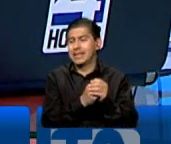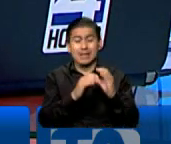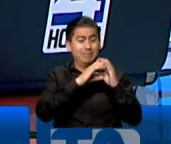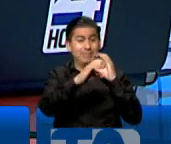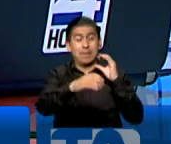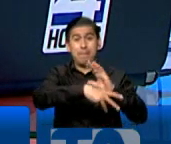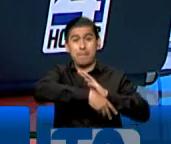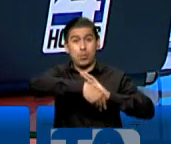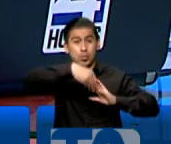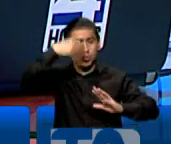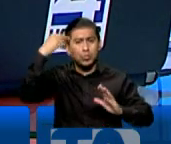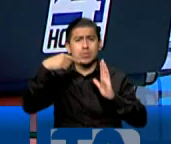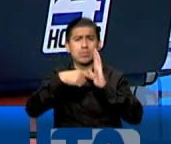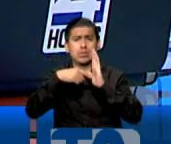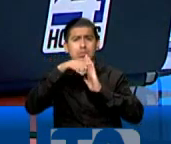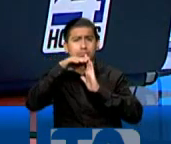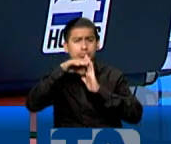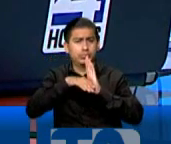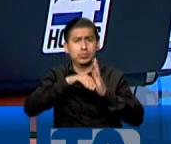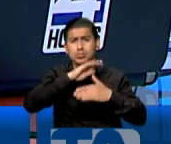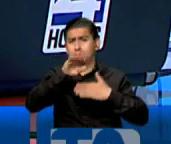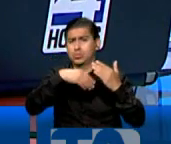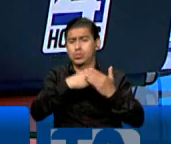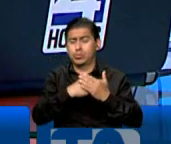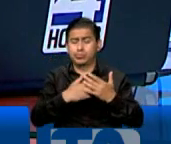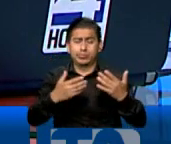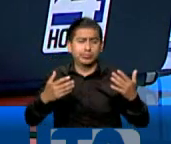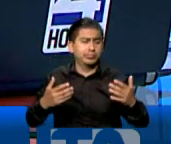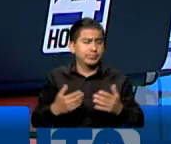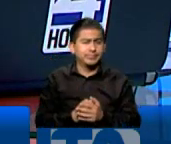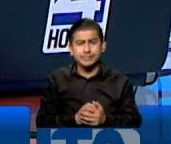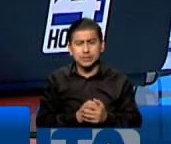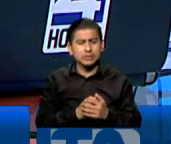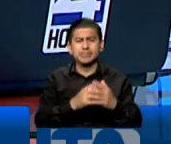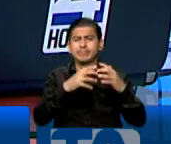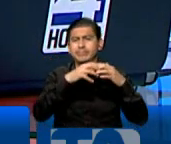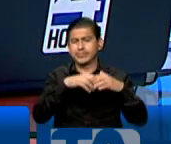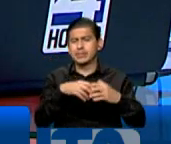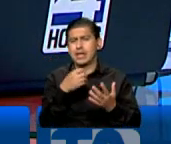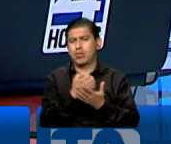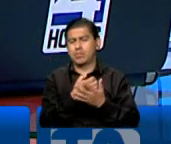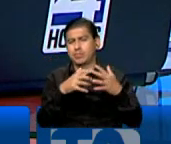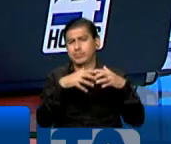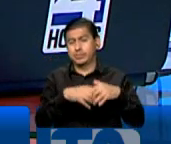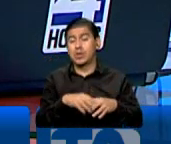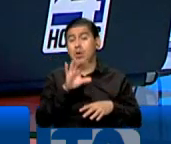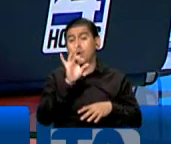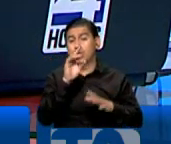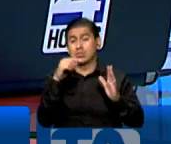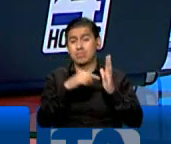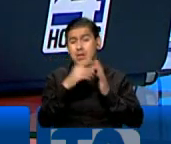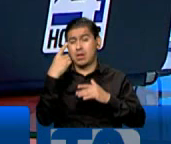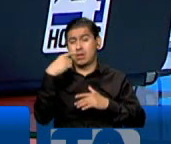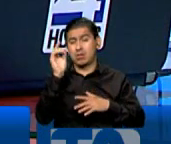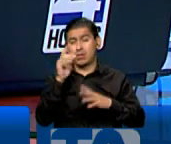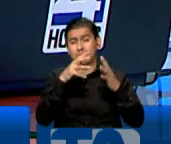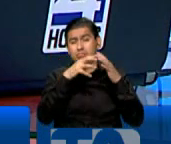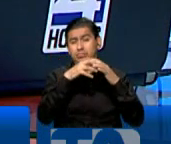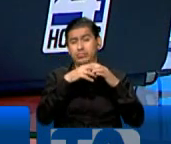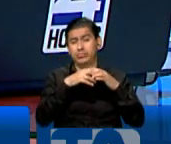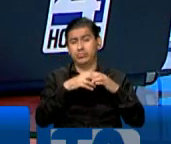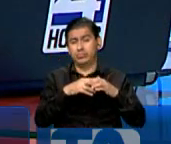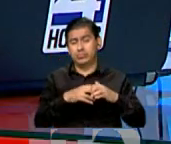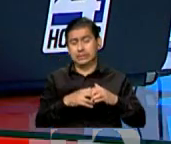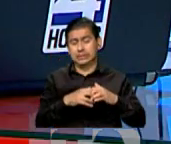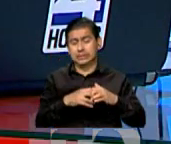recaudación tributaria y las monetizaciones no realizadas produjeron un impacto de $8.000 millones en el presupuesto de